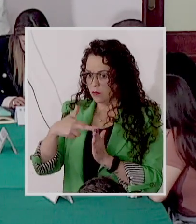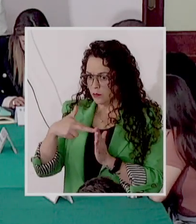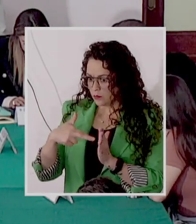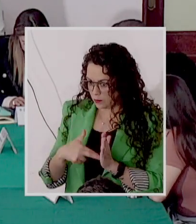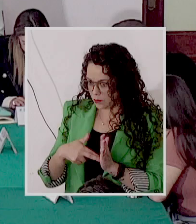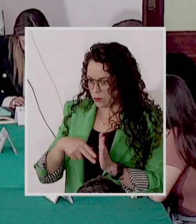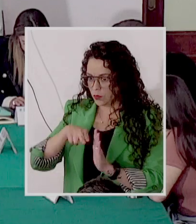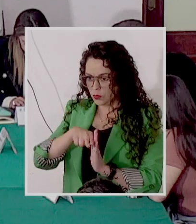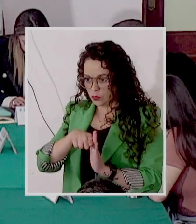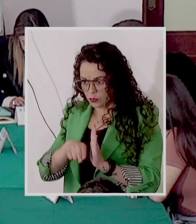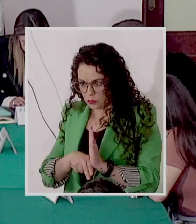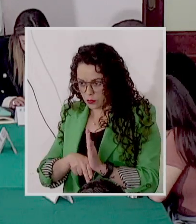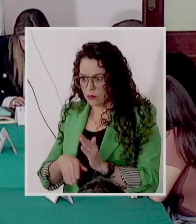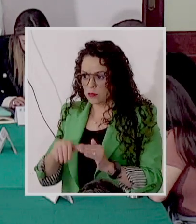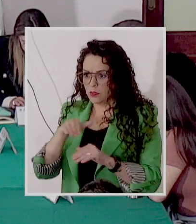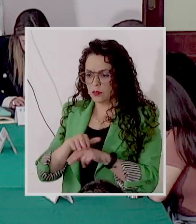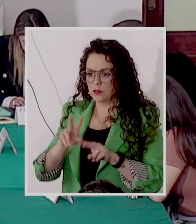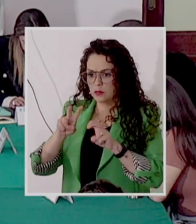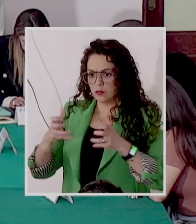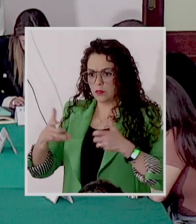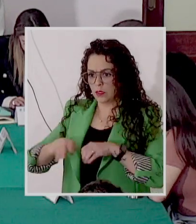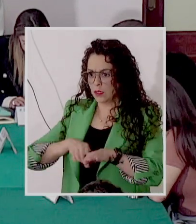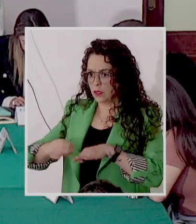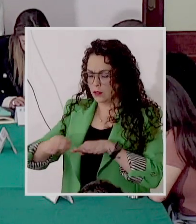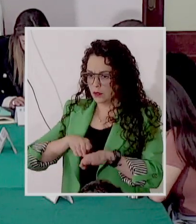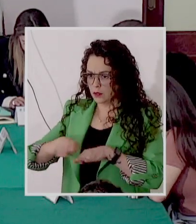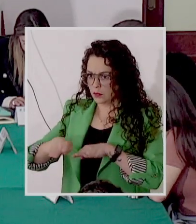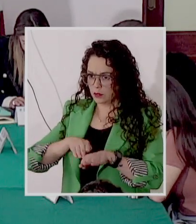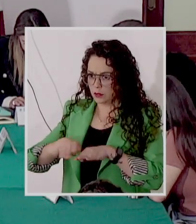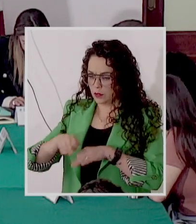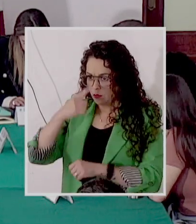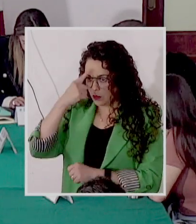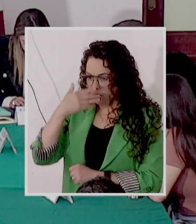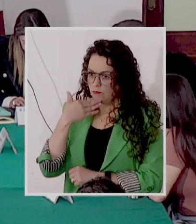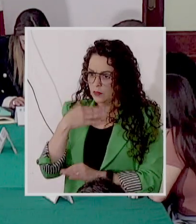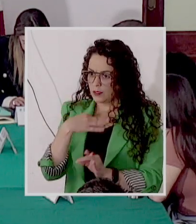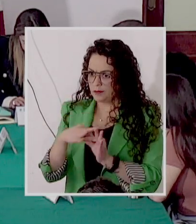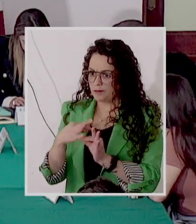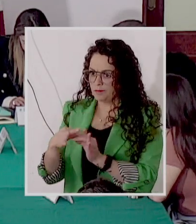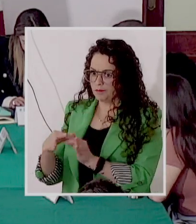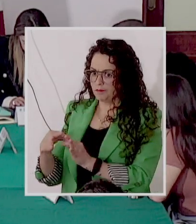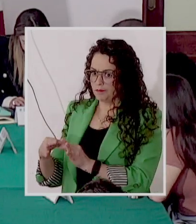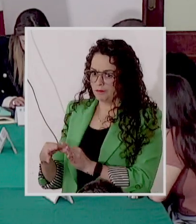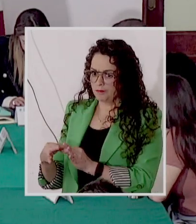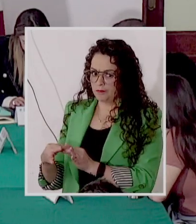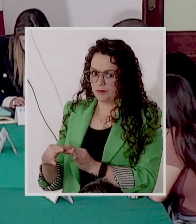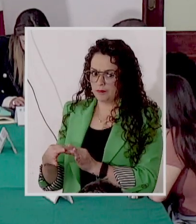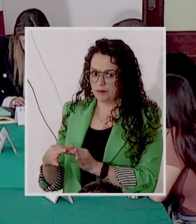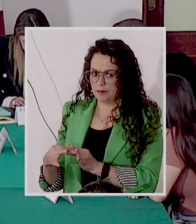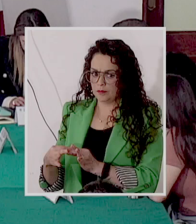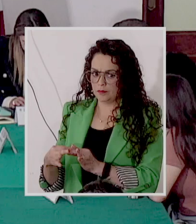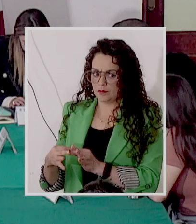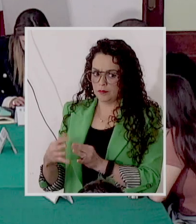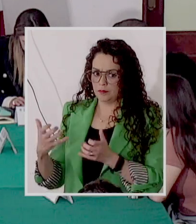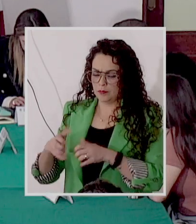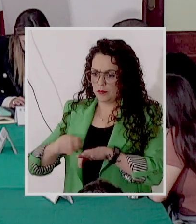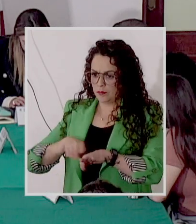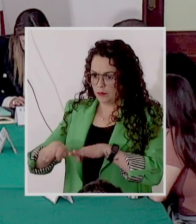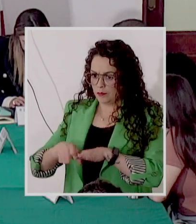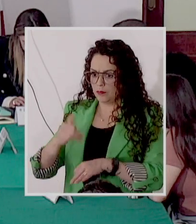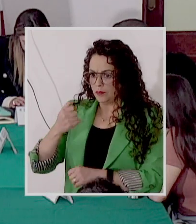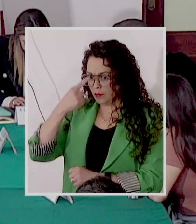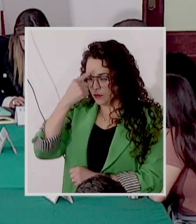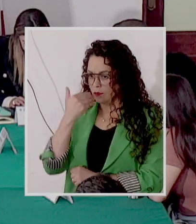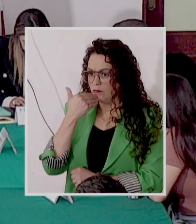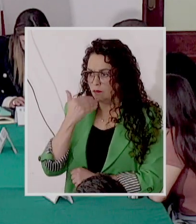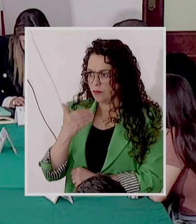la actividad parlamentaria que se requiera para el cumplimiento de sus atribuciones, así como para la adecuada conducción